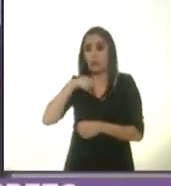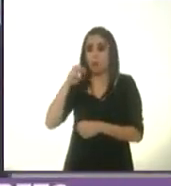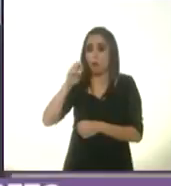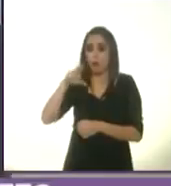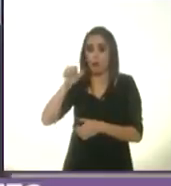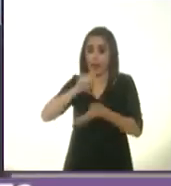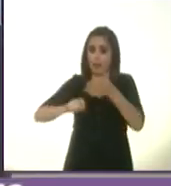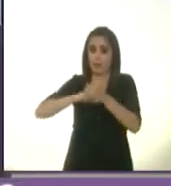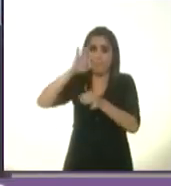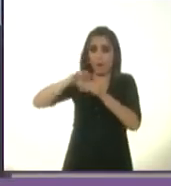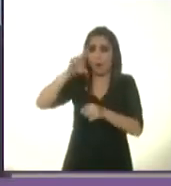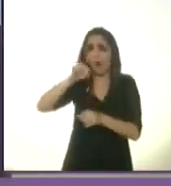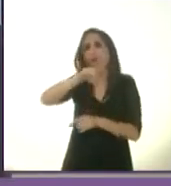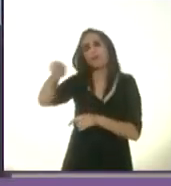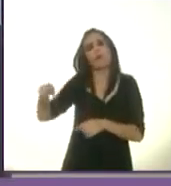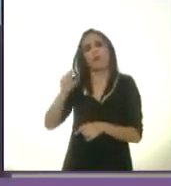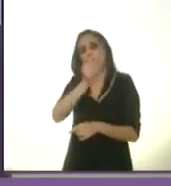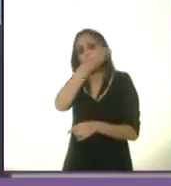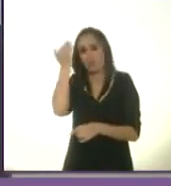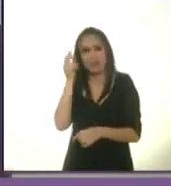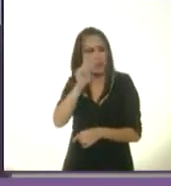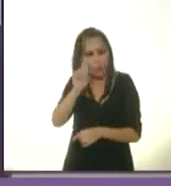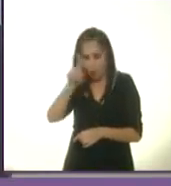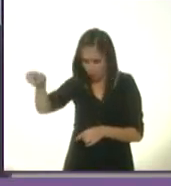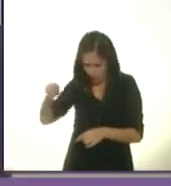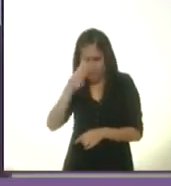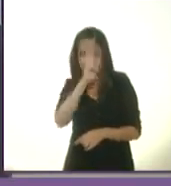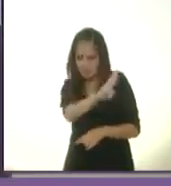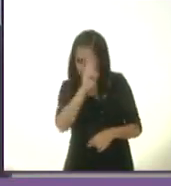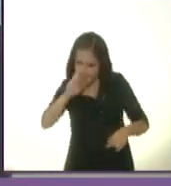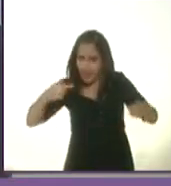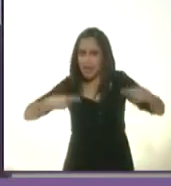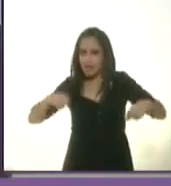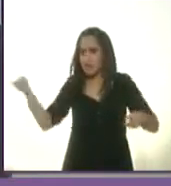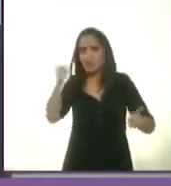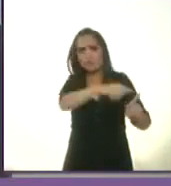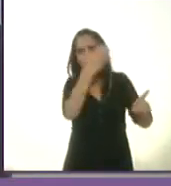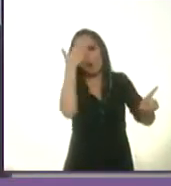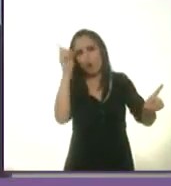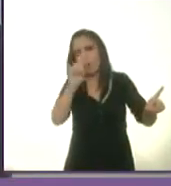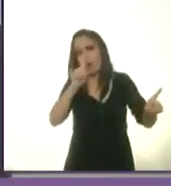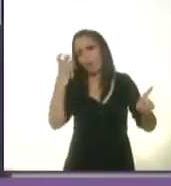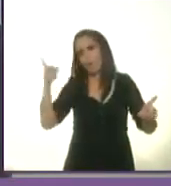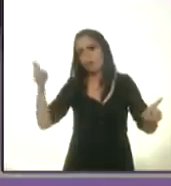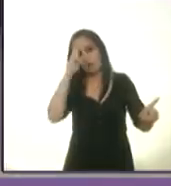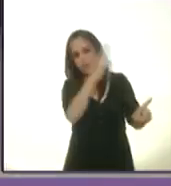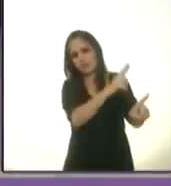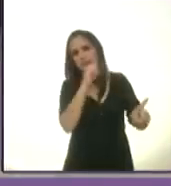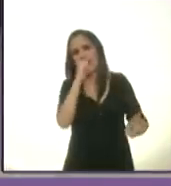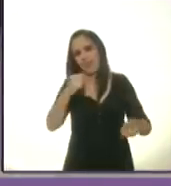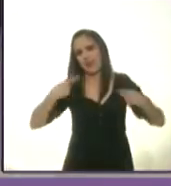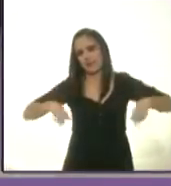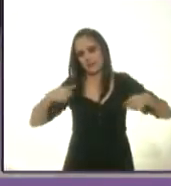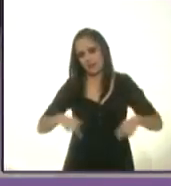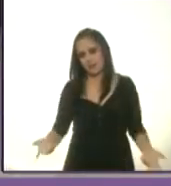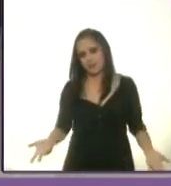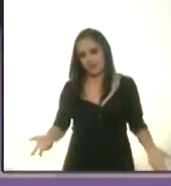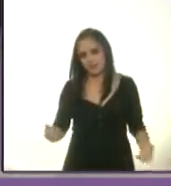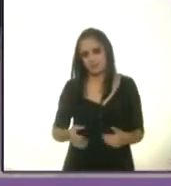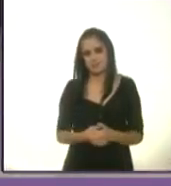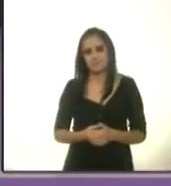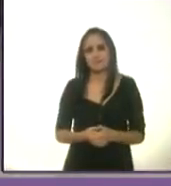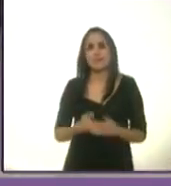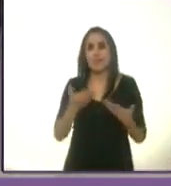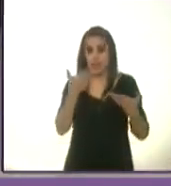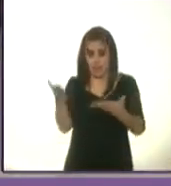es cooptación hay que respetar a los capitalinos no los conoces por eso no los respetas las gracias candidata para cerrar este círculo le gustaría